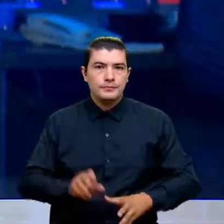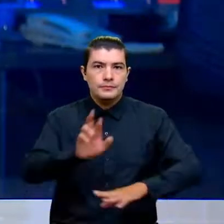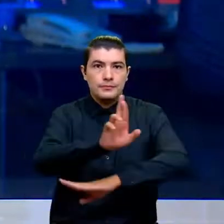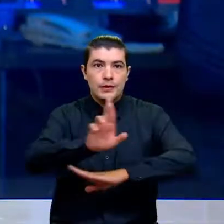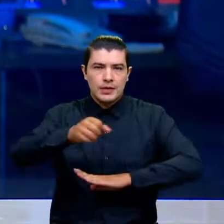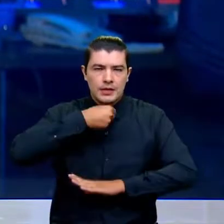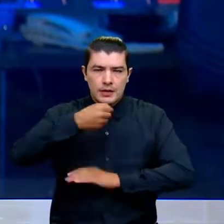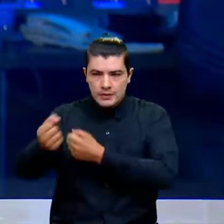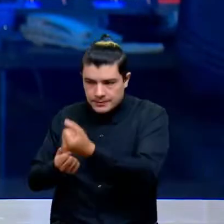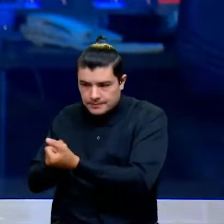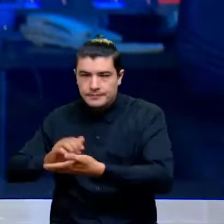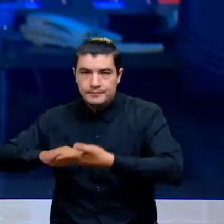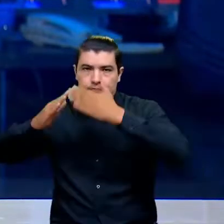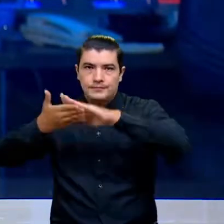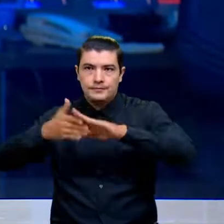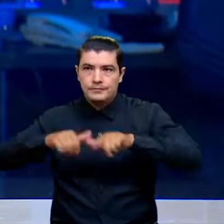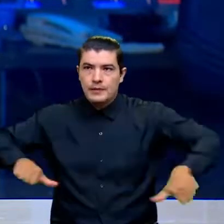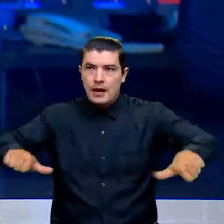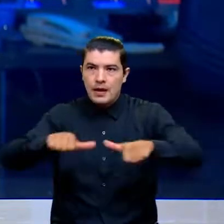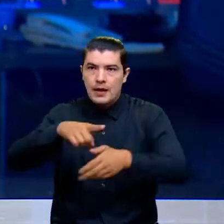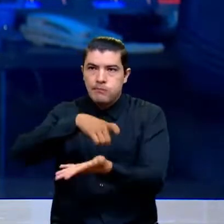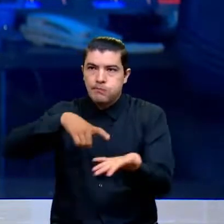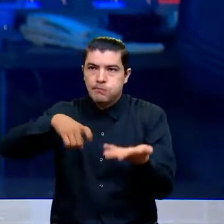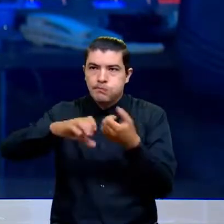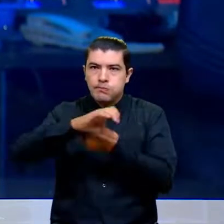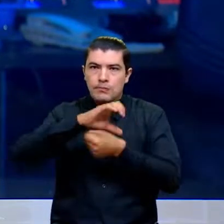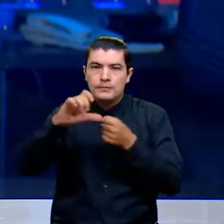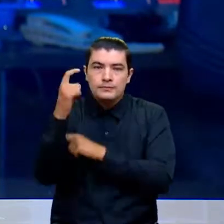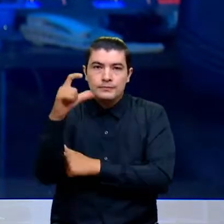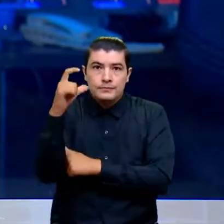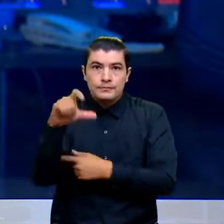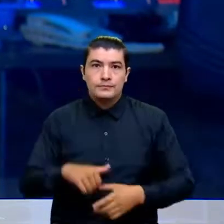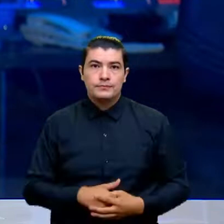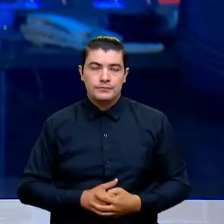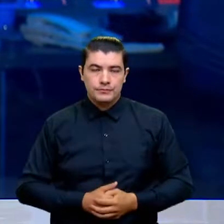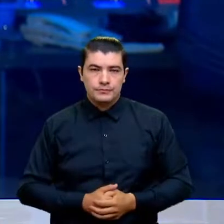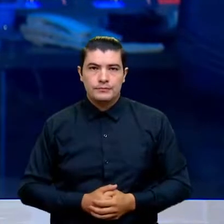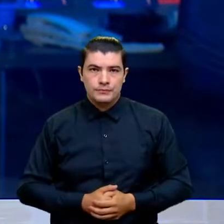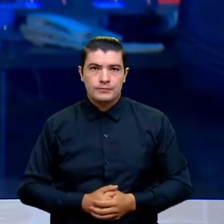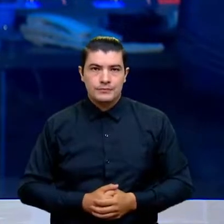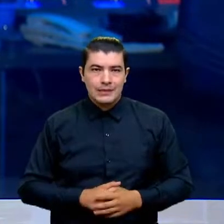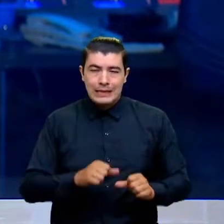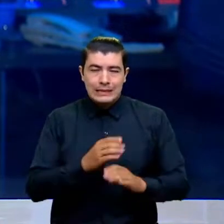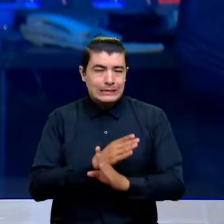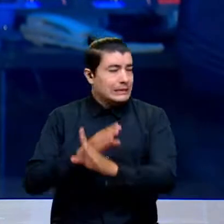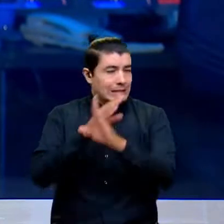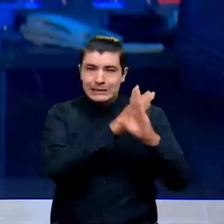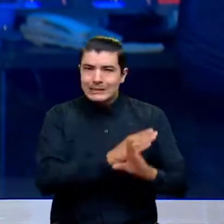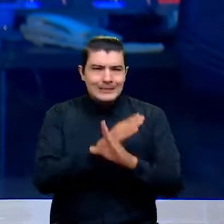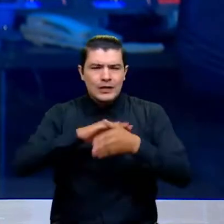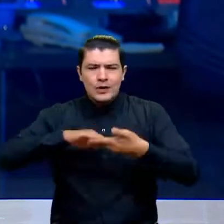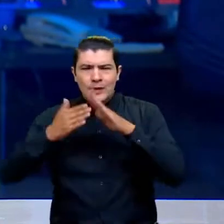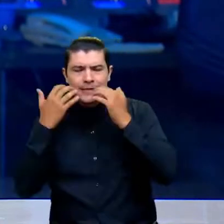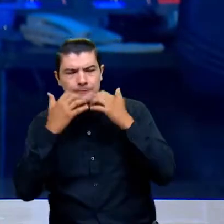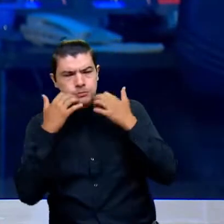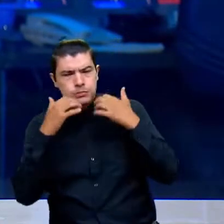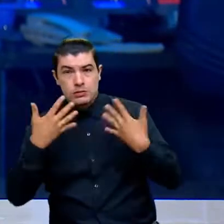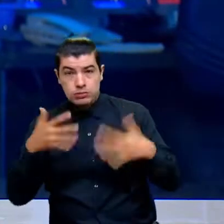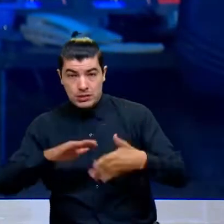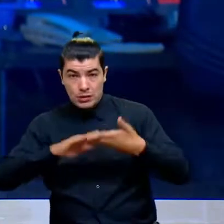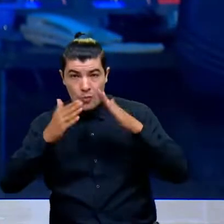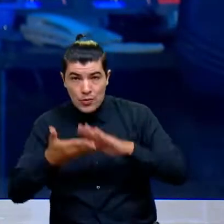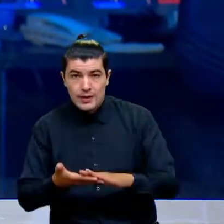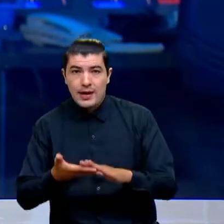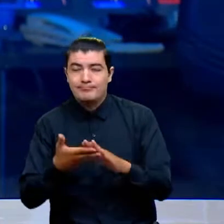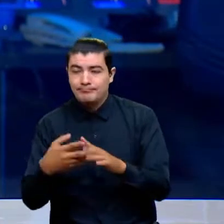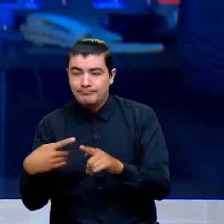En Oriente Noticias estamos con la comunidad y es que en el área metropolitana de Cúcuta la inseguridad sigue generando temor en la comunidad. Los constantes hechos delictivos de las comunas de la